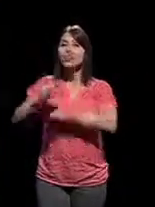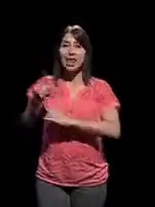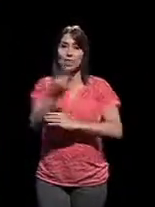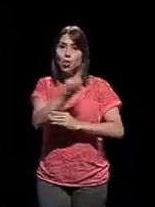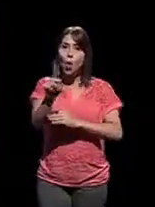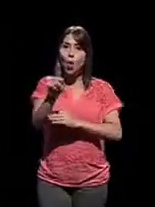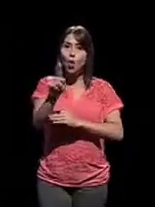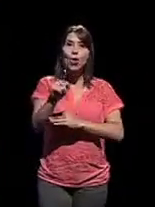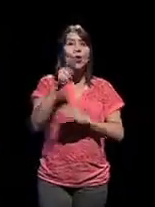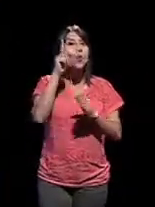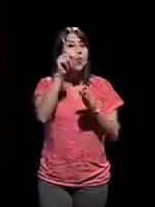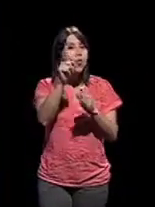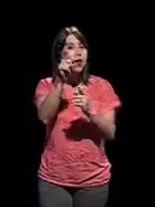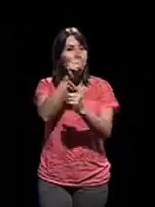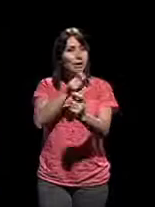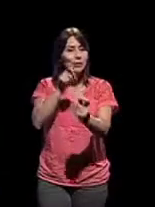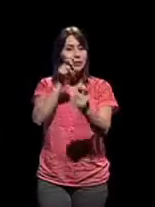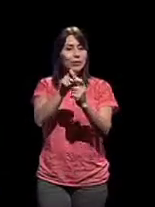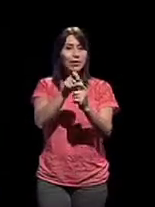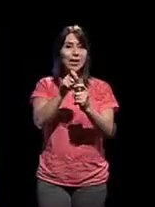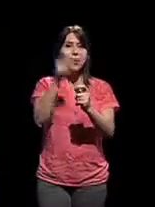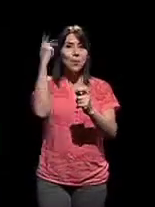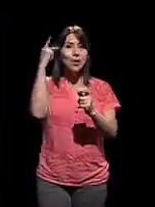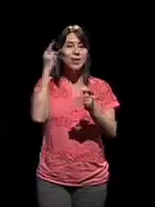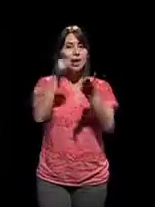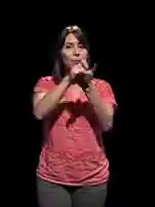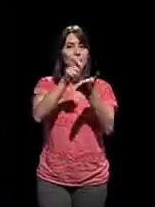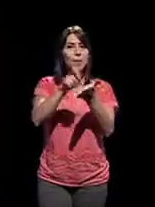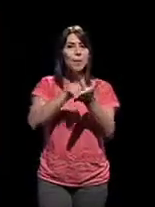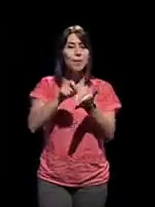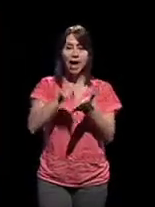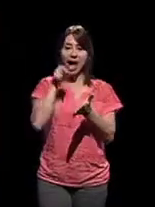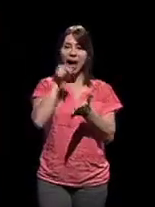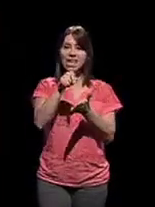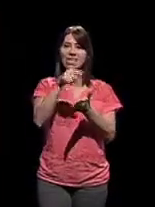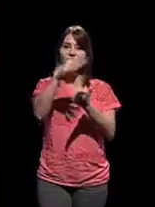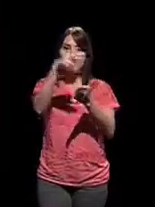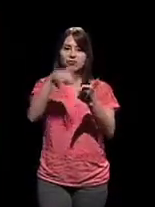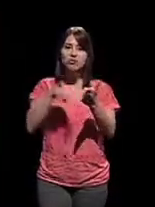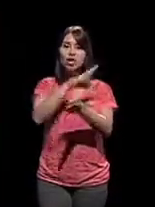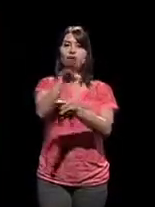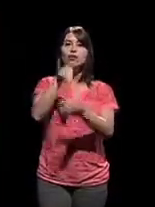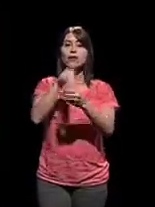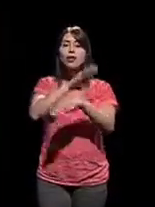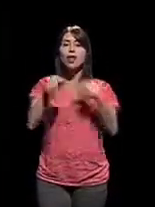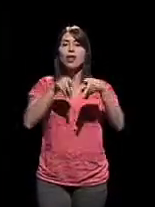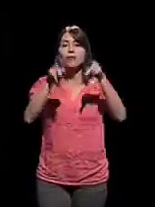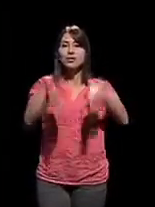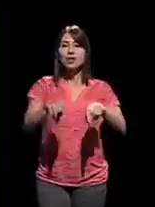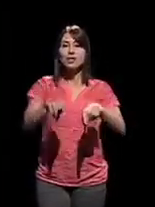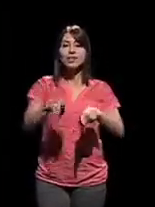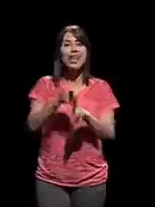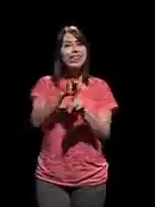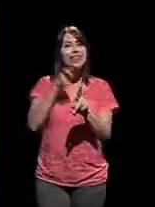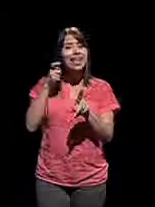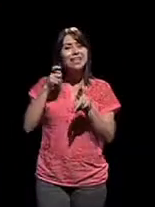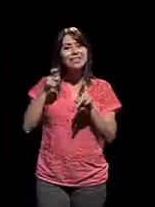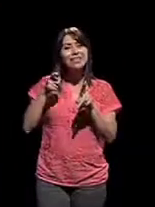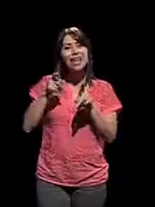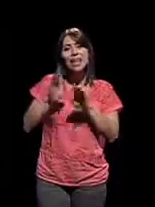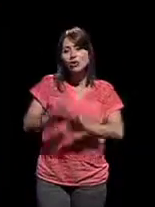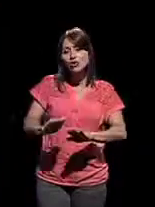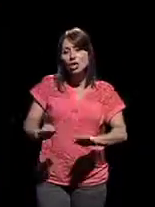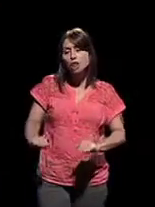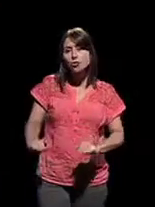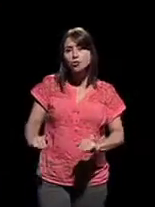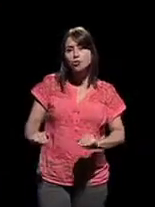nacional de educación inclusiva que involucre a todas las personas. Eso tiene varias situaciones. Una es que tenemos que trabajar muchísimo desde